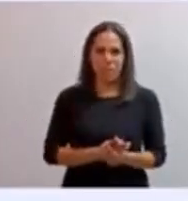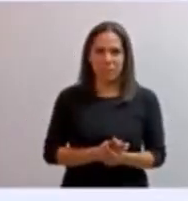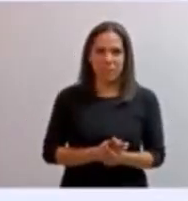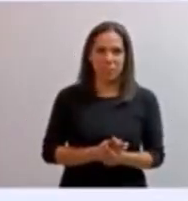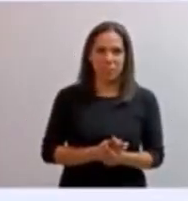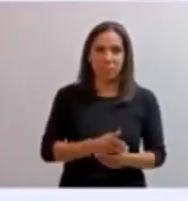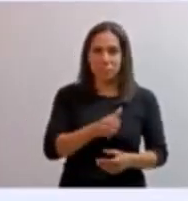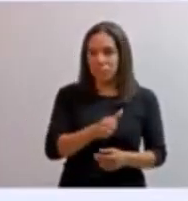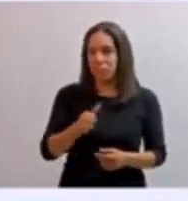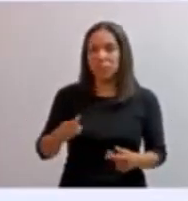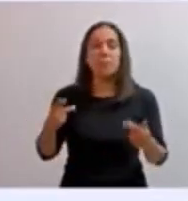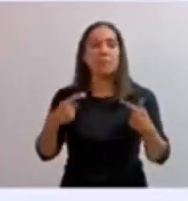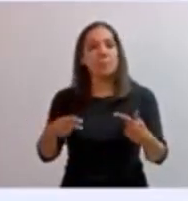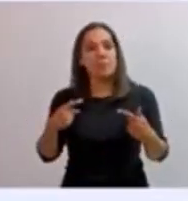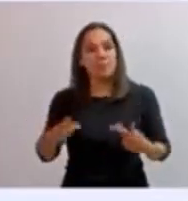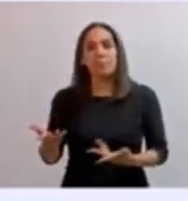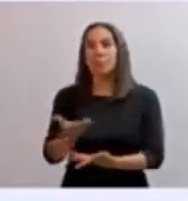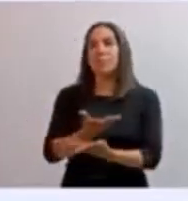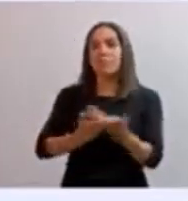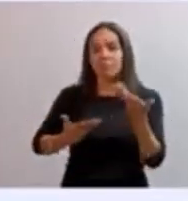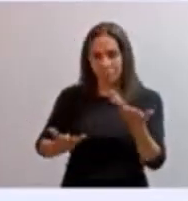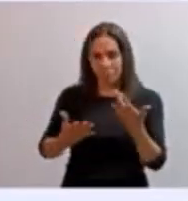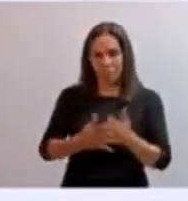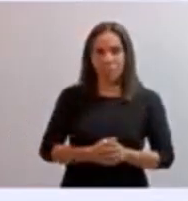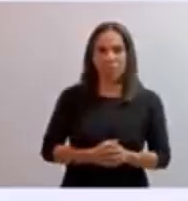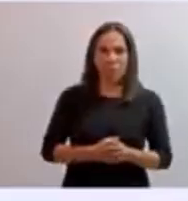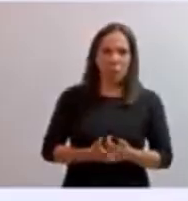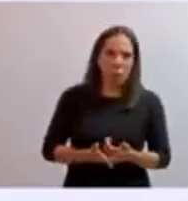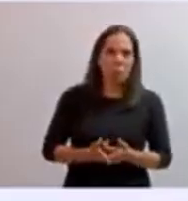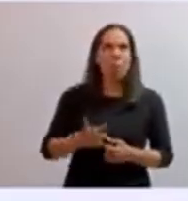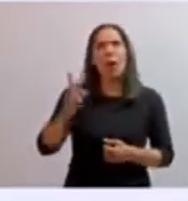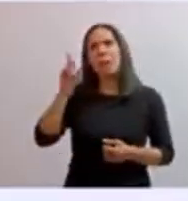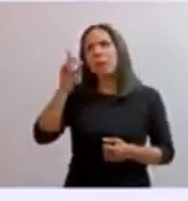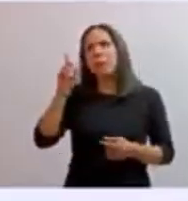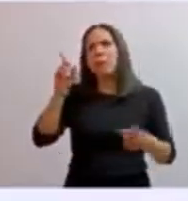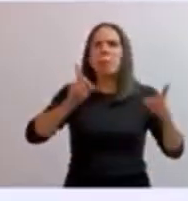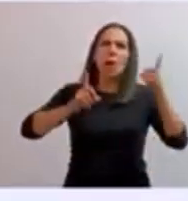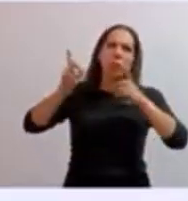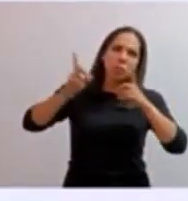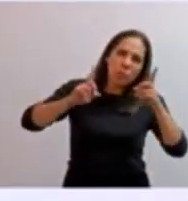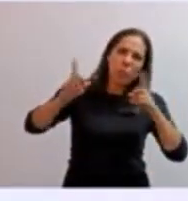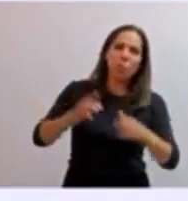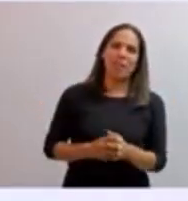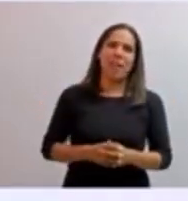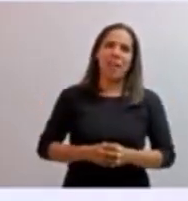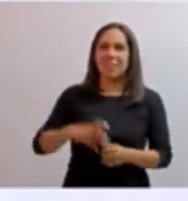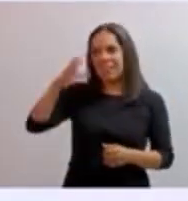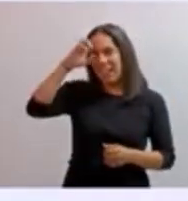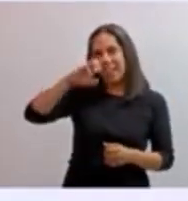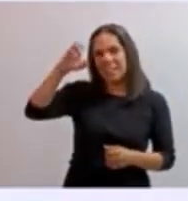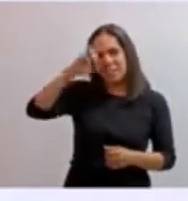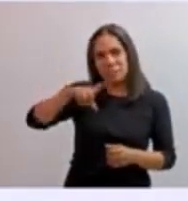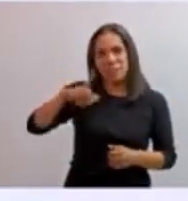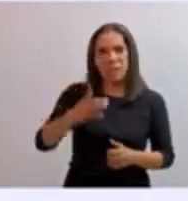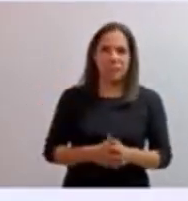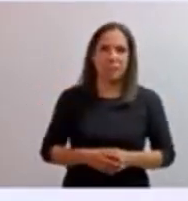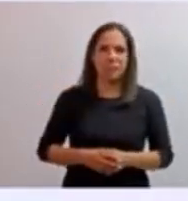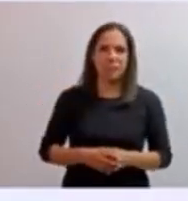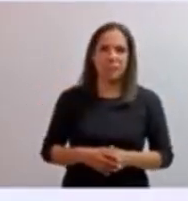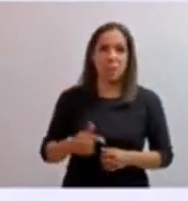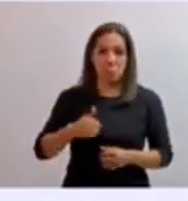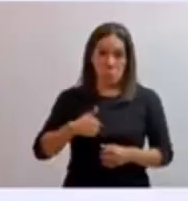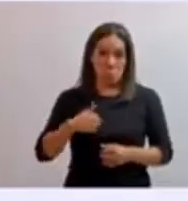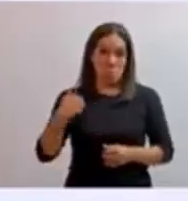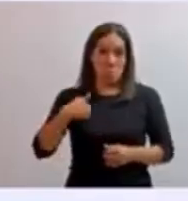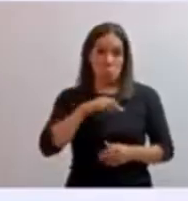todos nos compartimos esas inquietudes. Ya mencionaba yo el site como también una